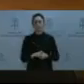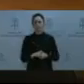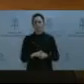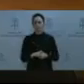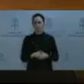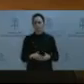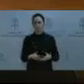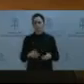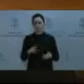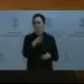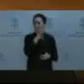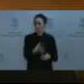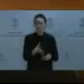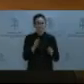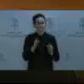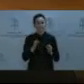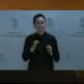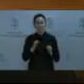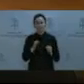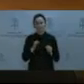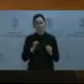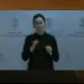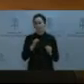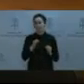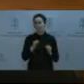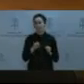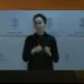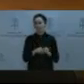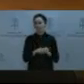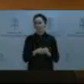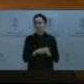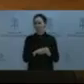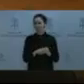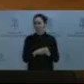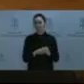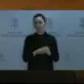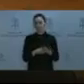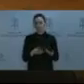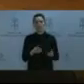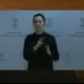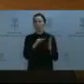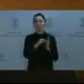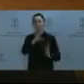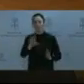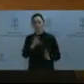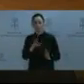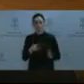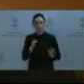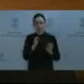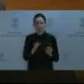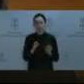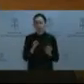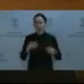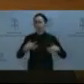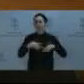socialistas iniciaron ya esta andadura en el año 2005 con la red Asturcom. En el año 2007 con el Plan Avanza, en